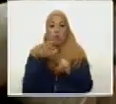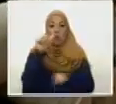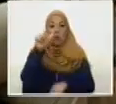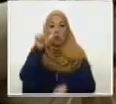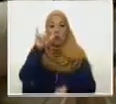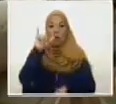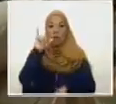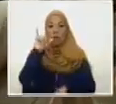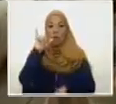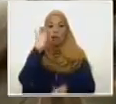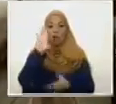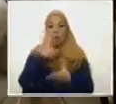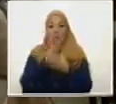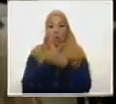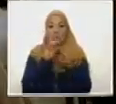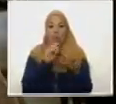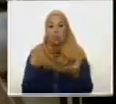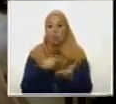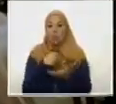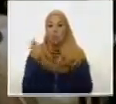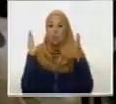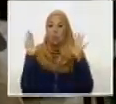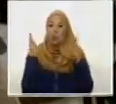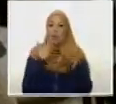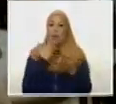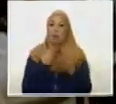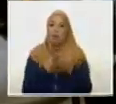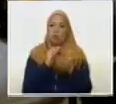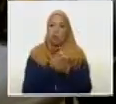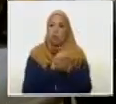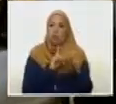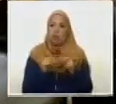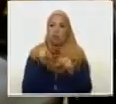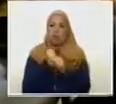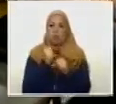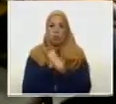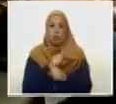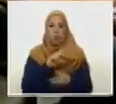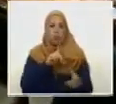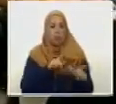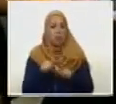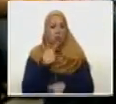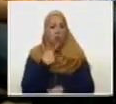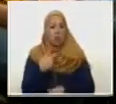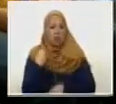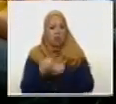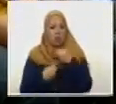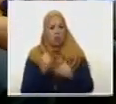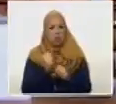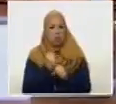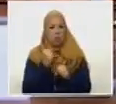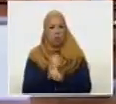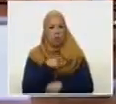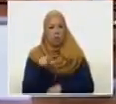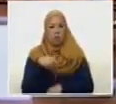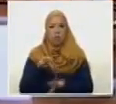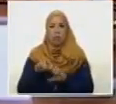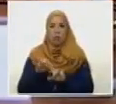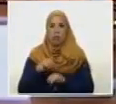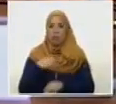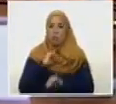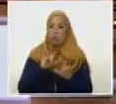Ciudadano secretario, si es tan amable, aunque ya yo hice el trabajo del secretario ya. ¿Ah? Así